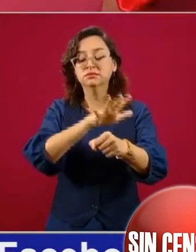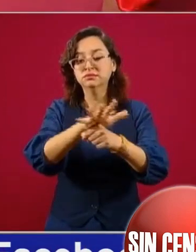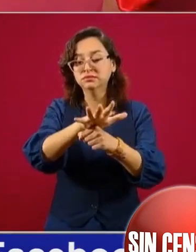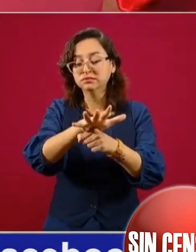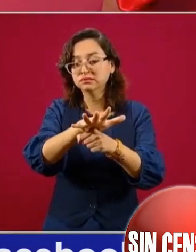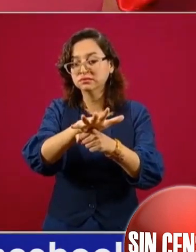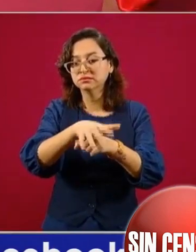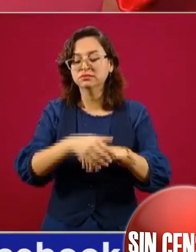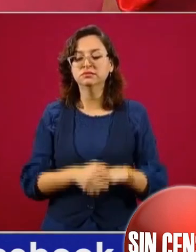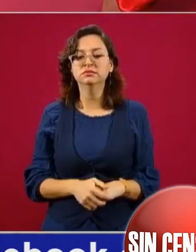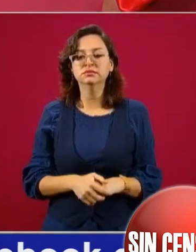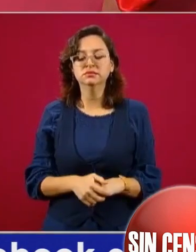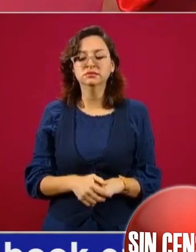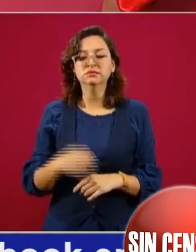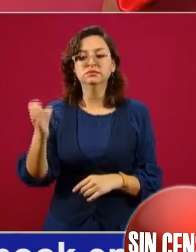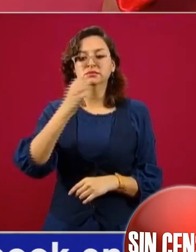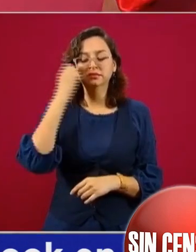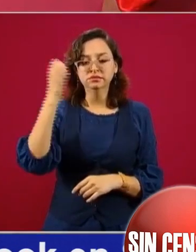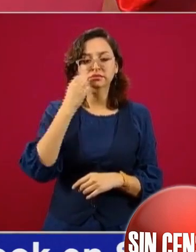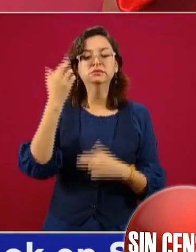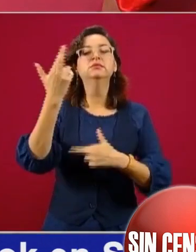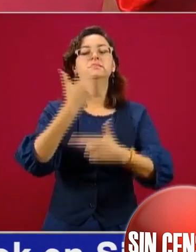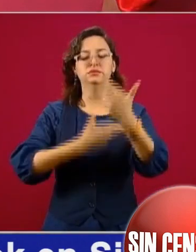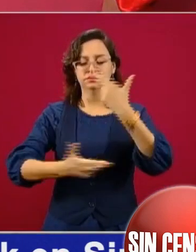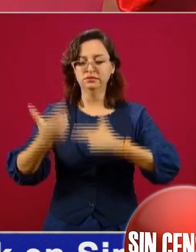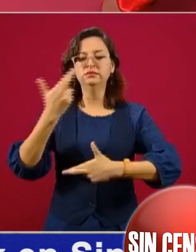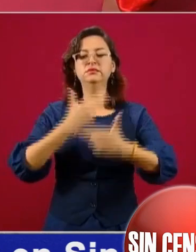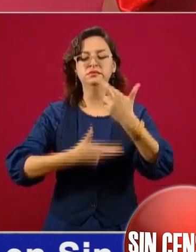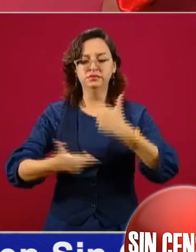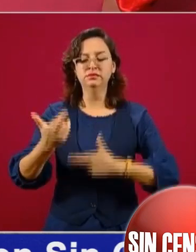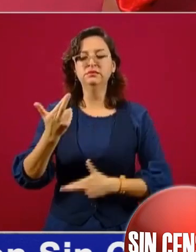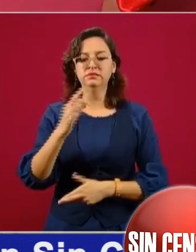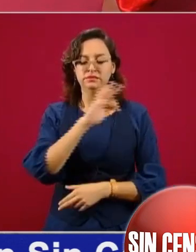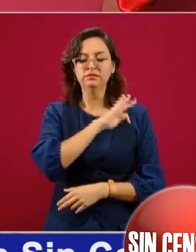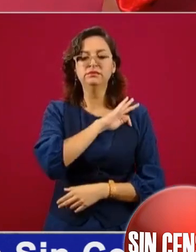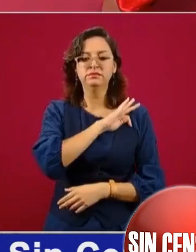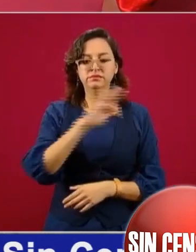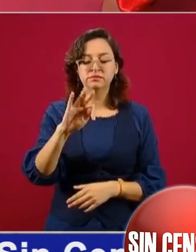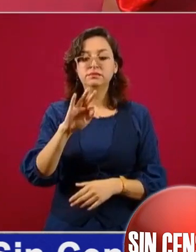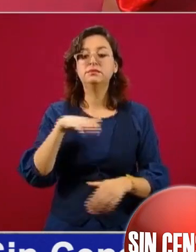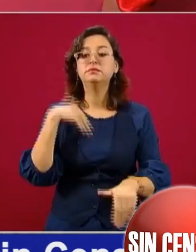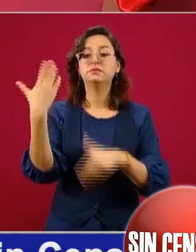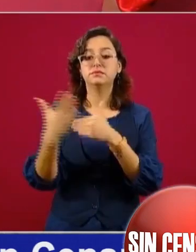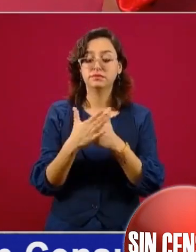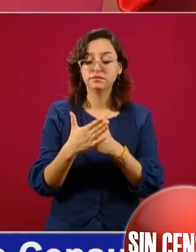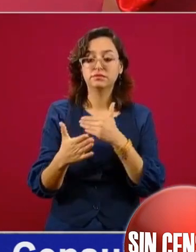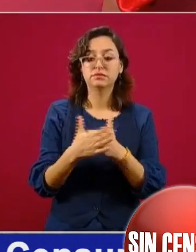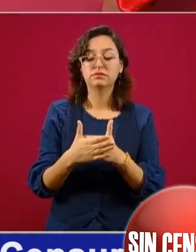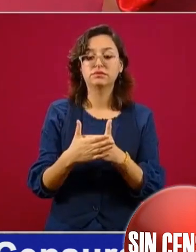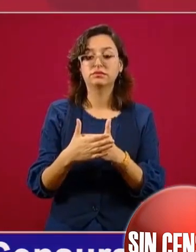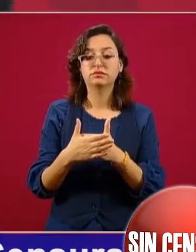que el regreso a clases se dé a partir